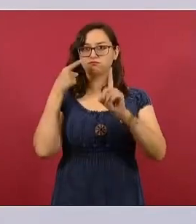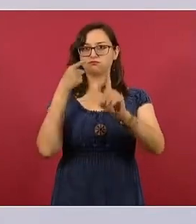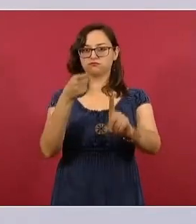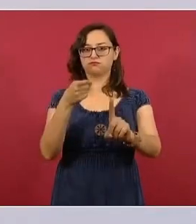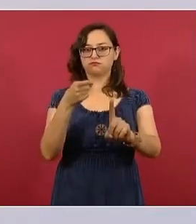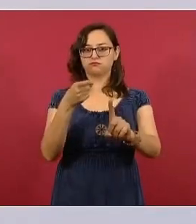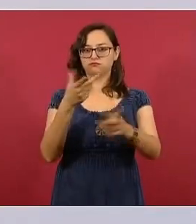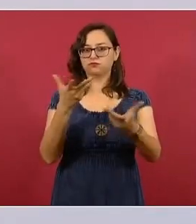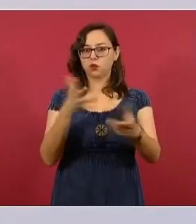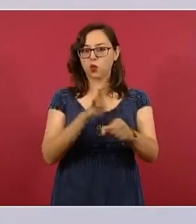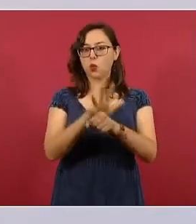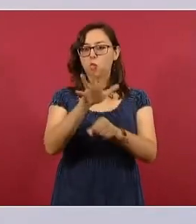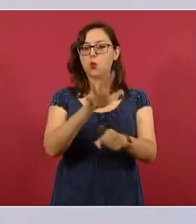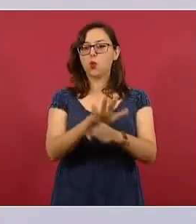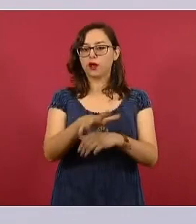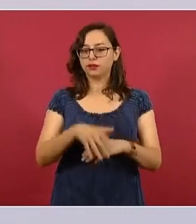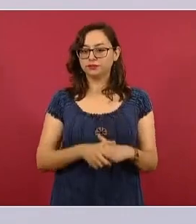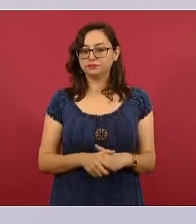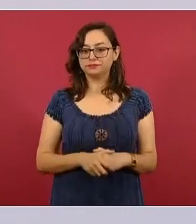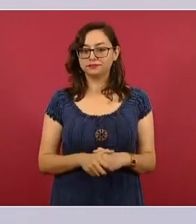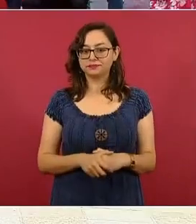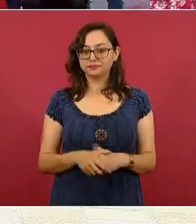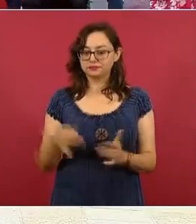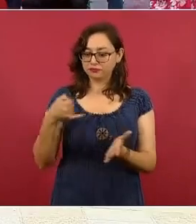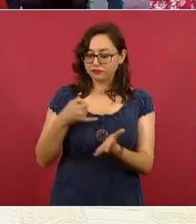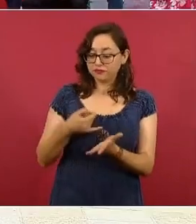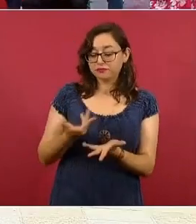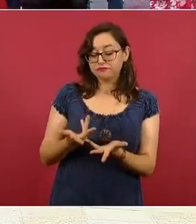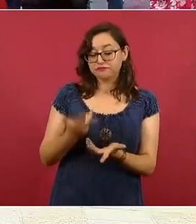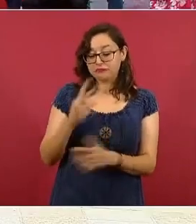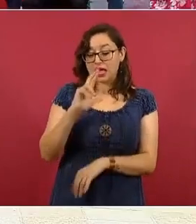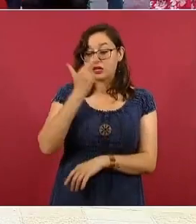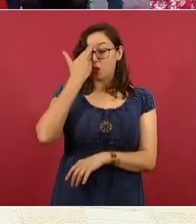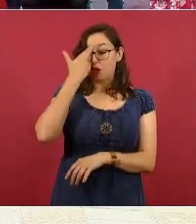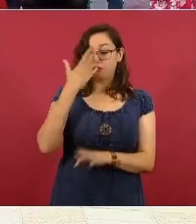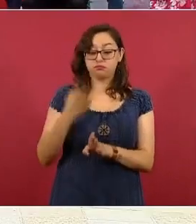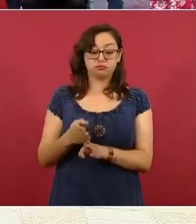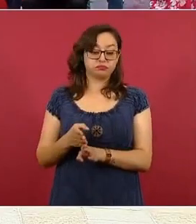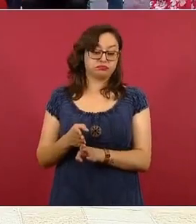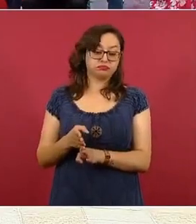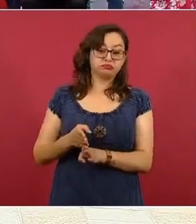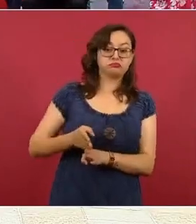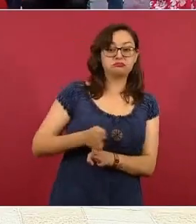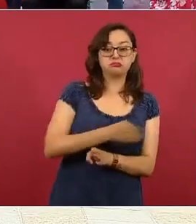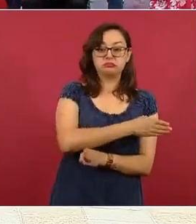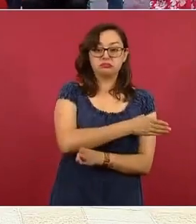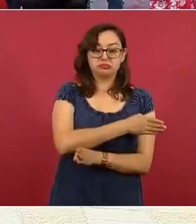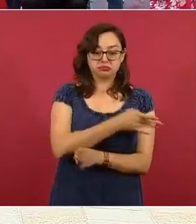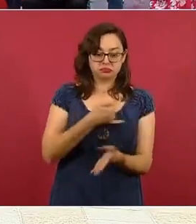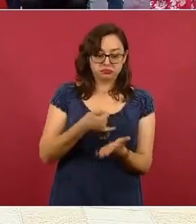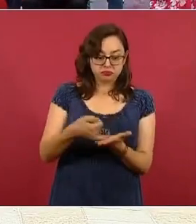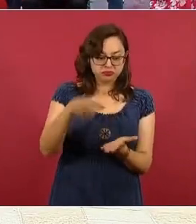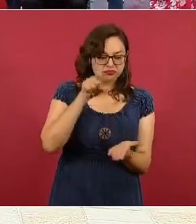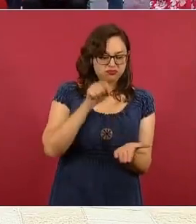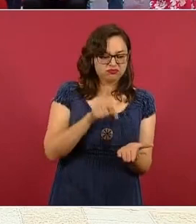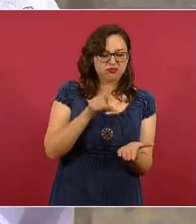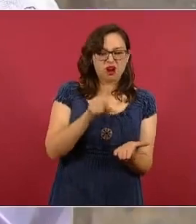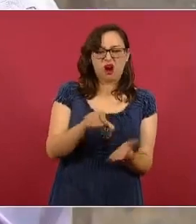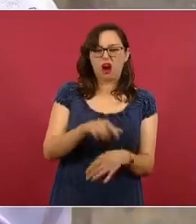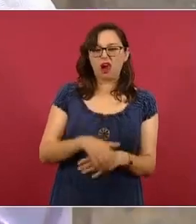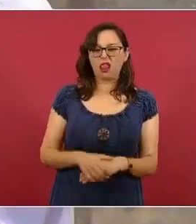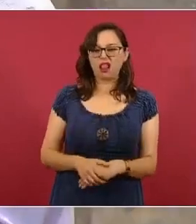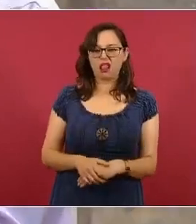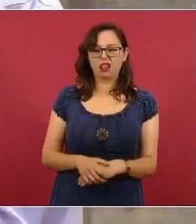Sembrar no fue prioridad. Hoy, justamente en el centro de esta convocatoria,